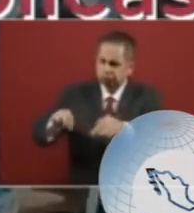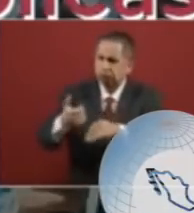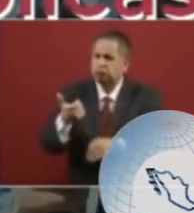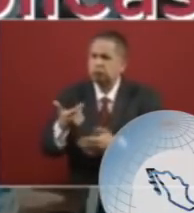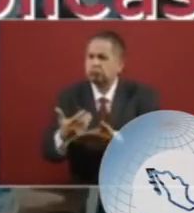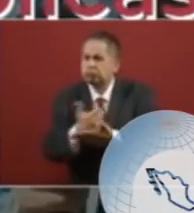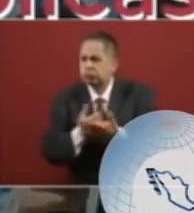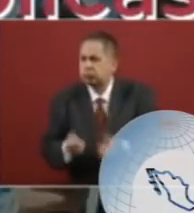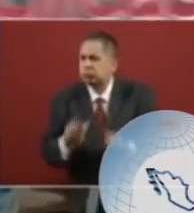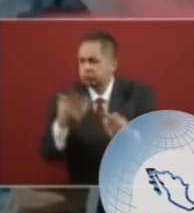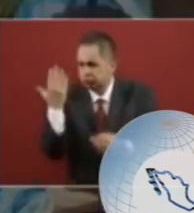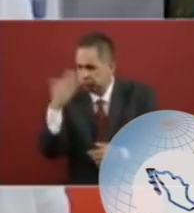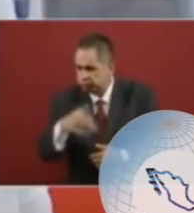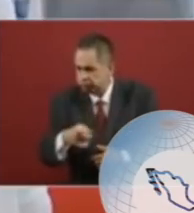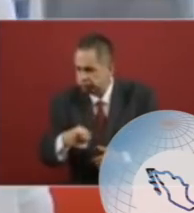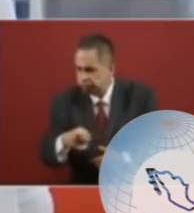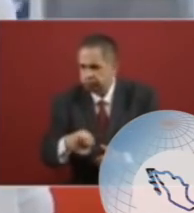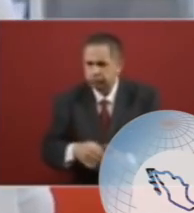públicas?